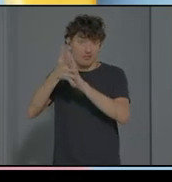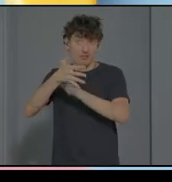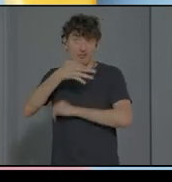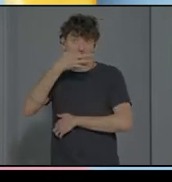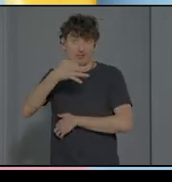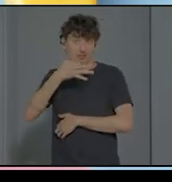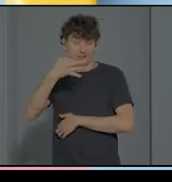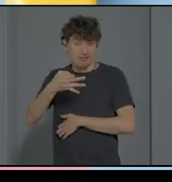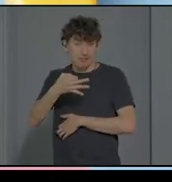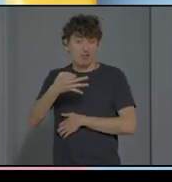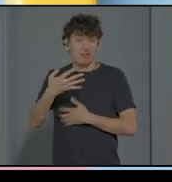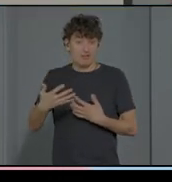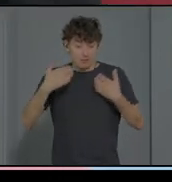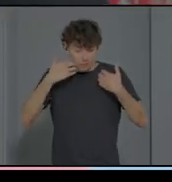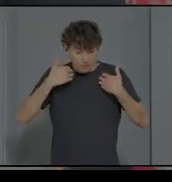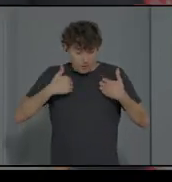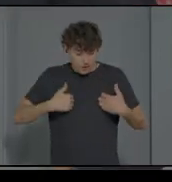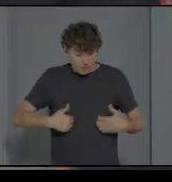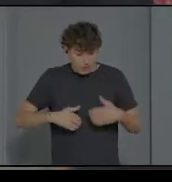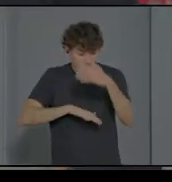la respuesta al llanto.